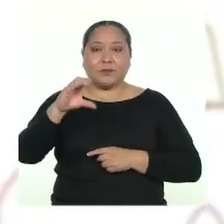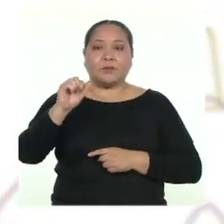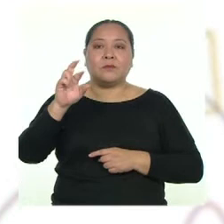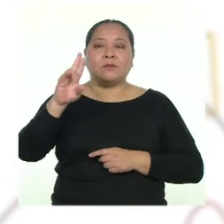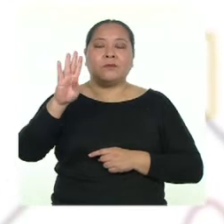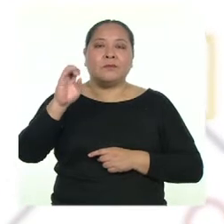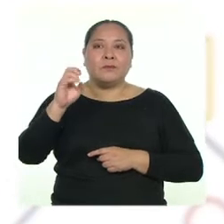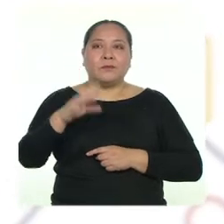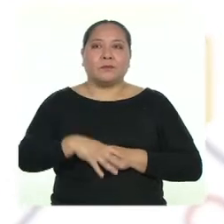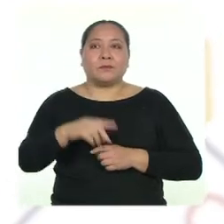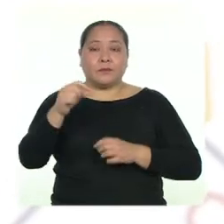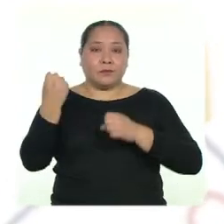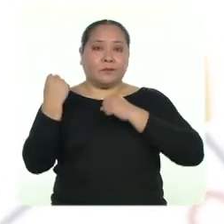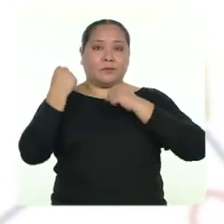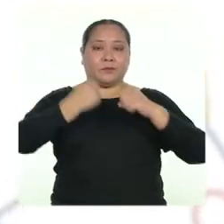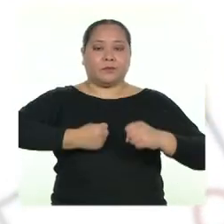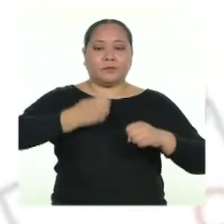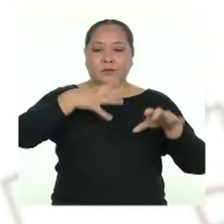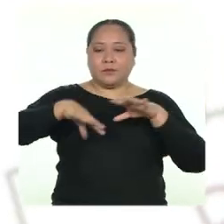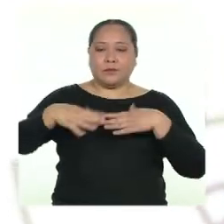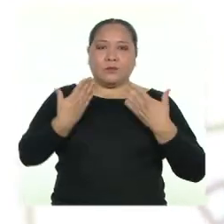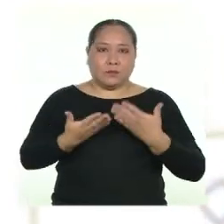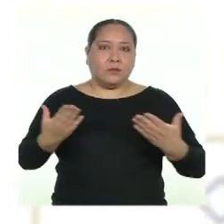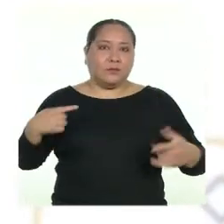y realizar sus actividades cotidianas.